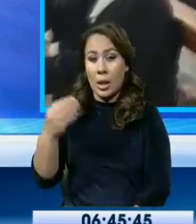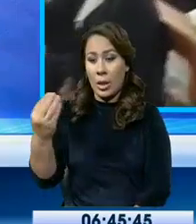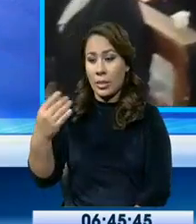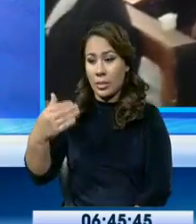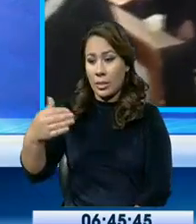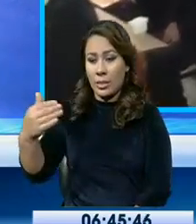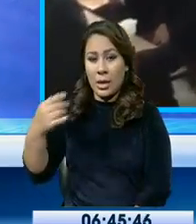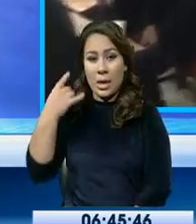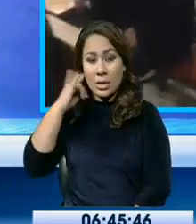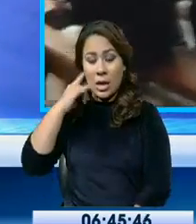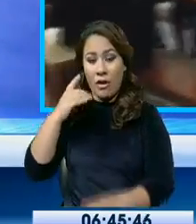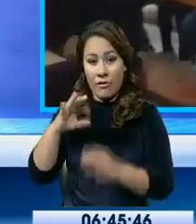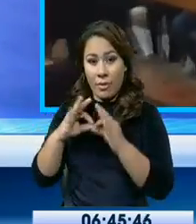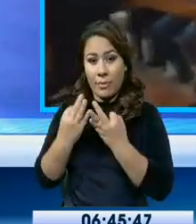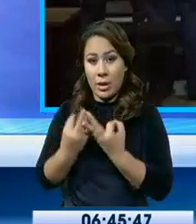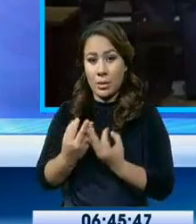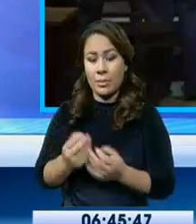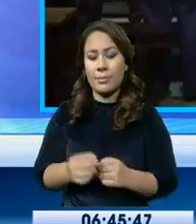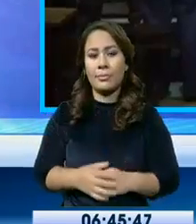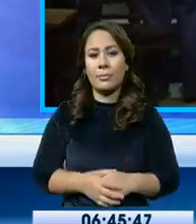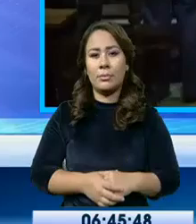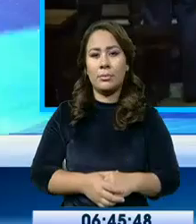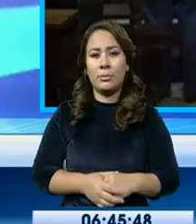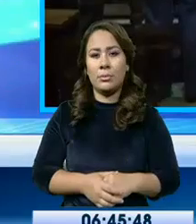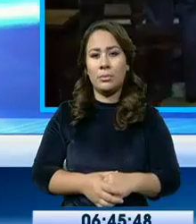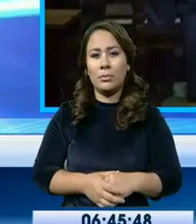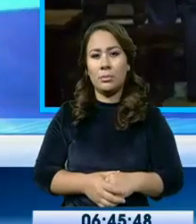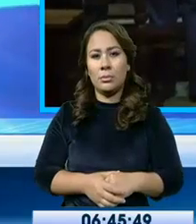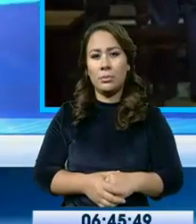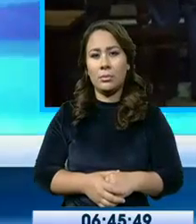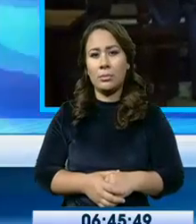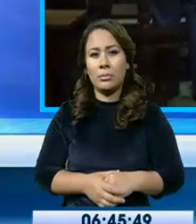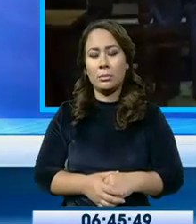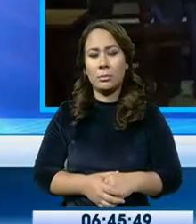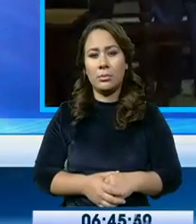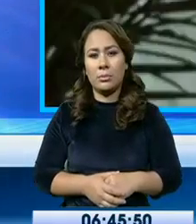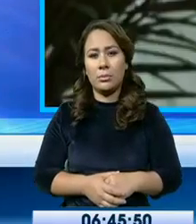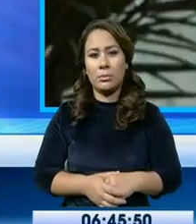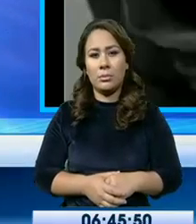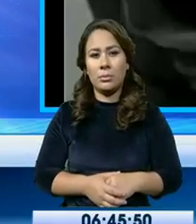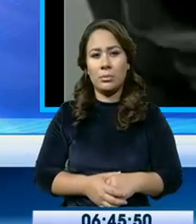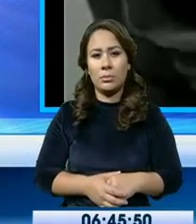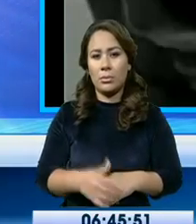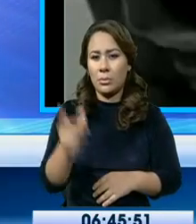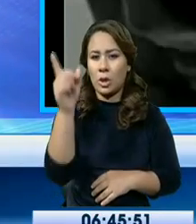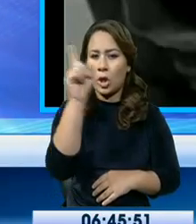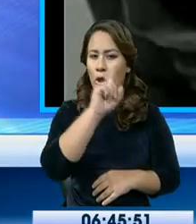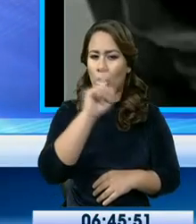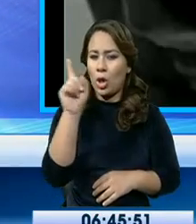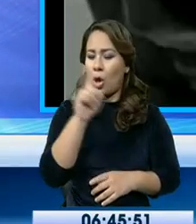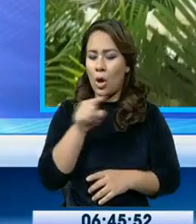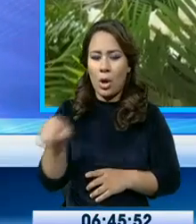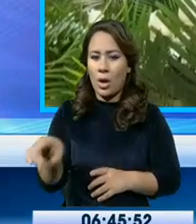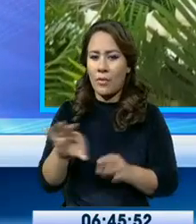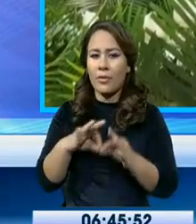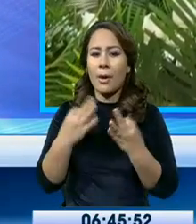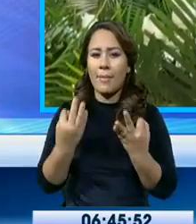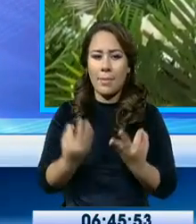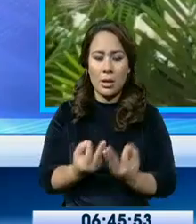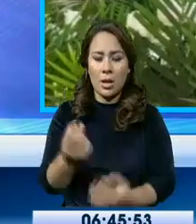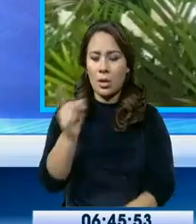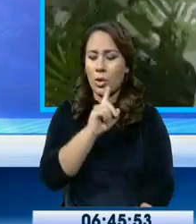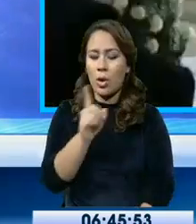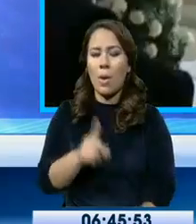involucrado? Esto las autoridades descartaron por completo. No se trata de un familiar, pero sí de una persona que